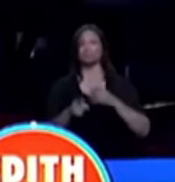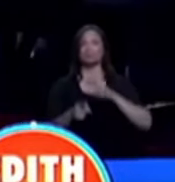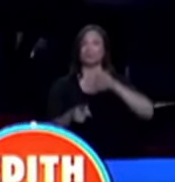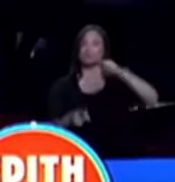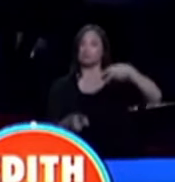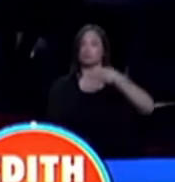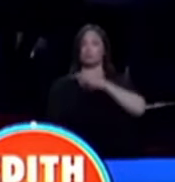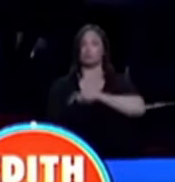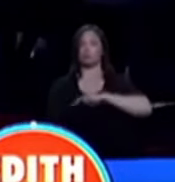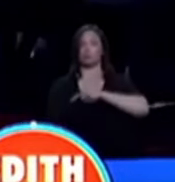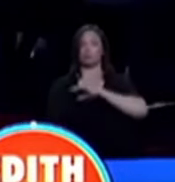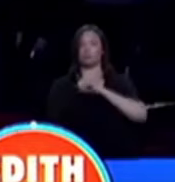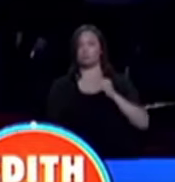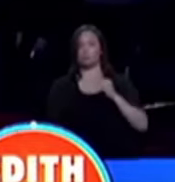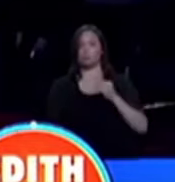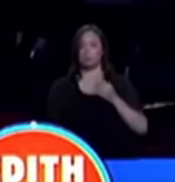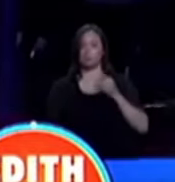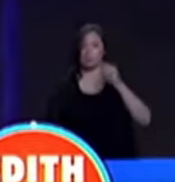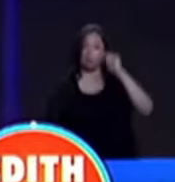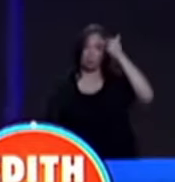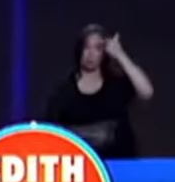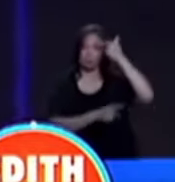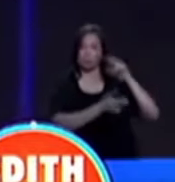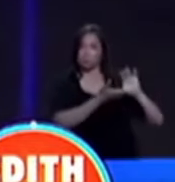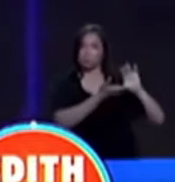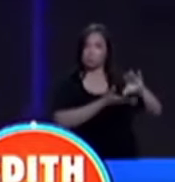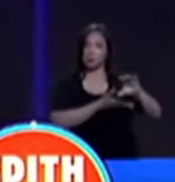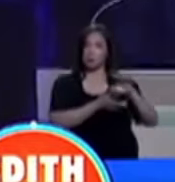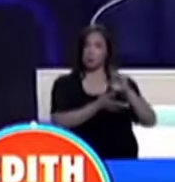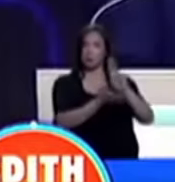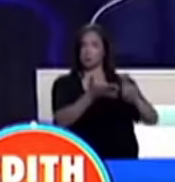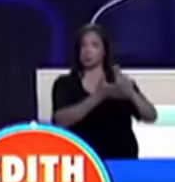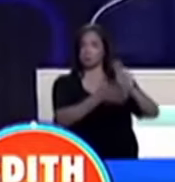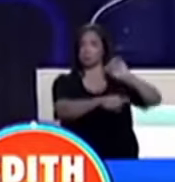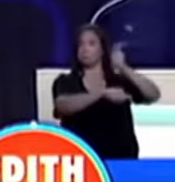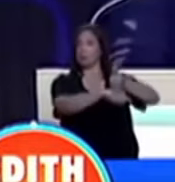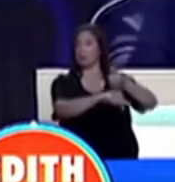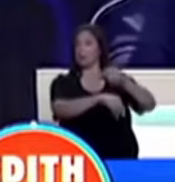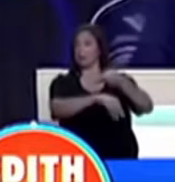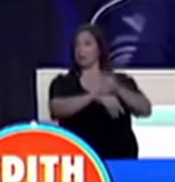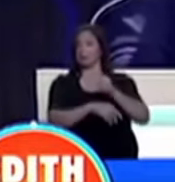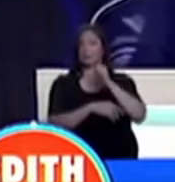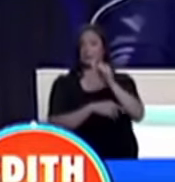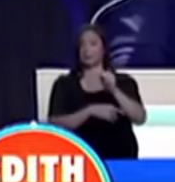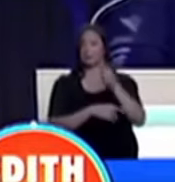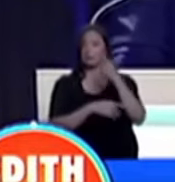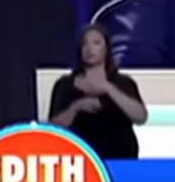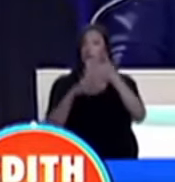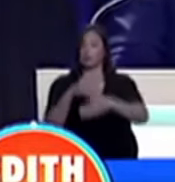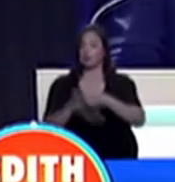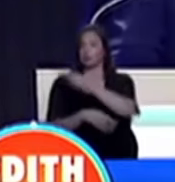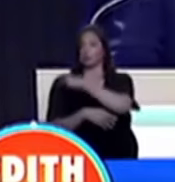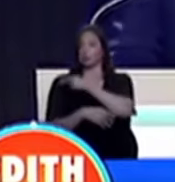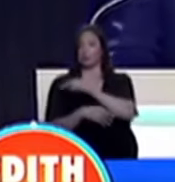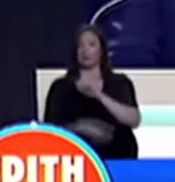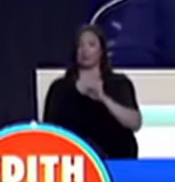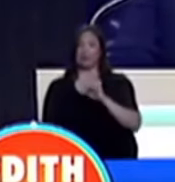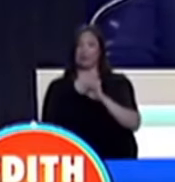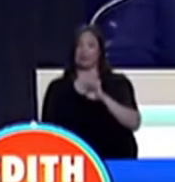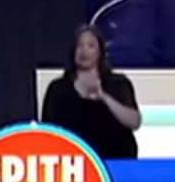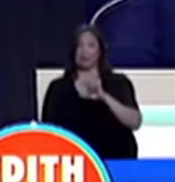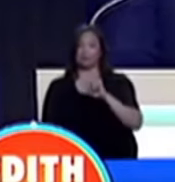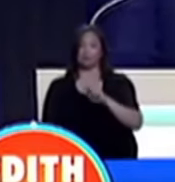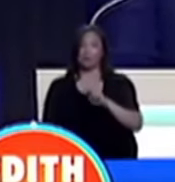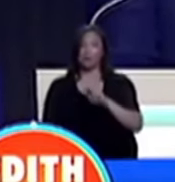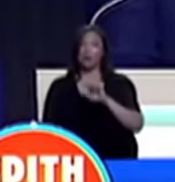hay doble moral, gobierno de ellos invirtieron en una universidad, que con eso hubiesen terminado el hospital Nelson